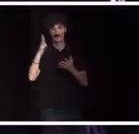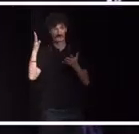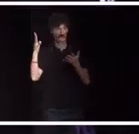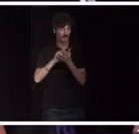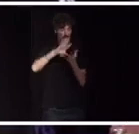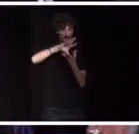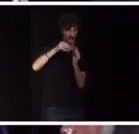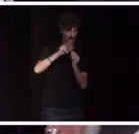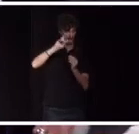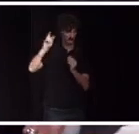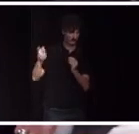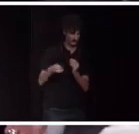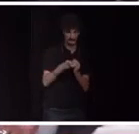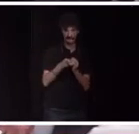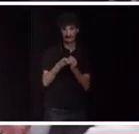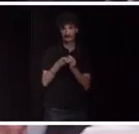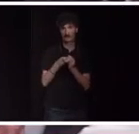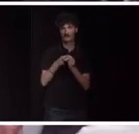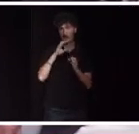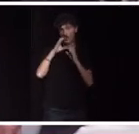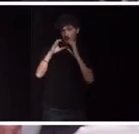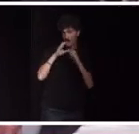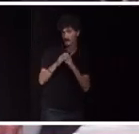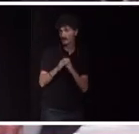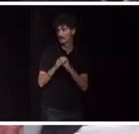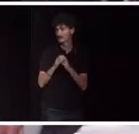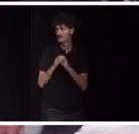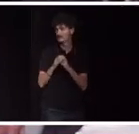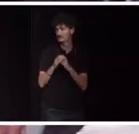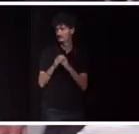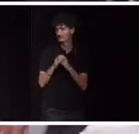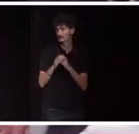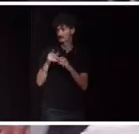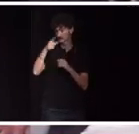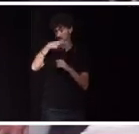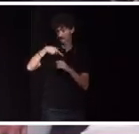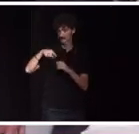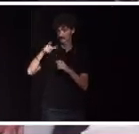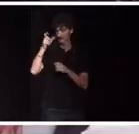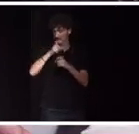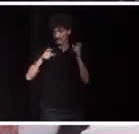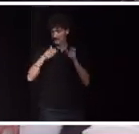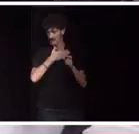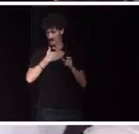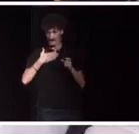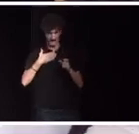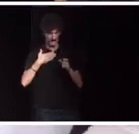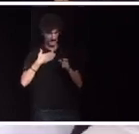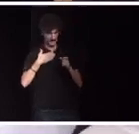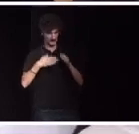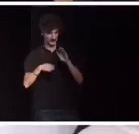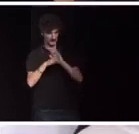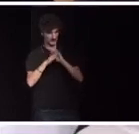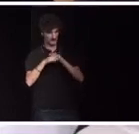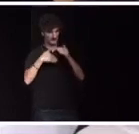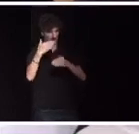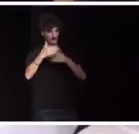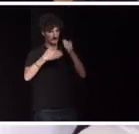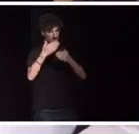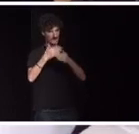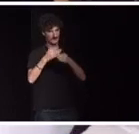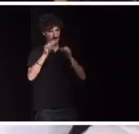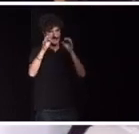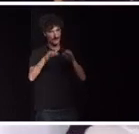comunicación. Y a estas personas que quieren que nada cambie en nuestro